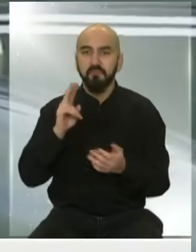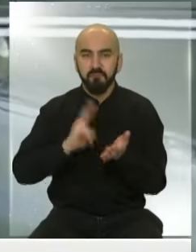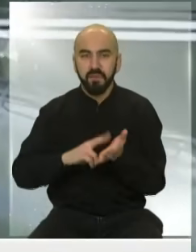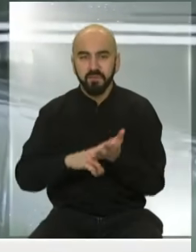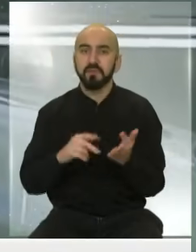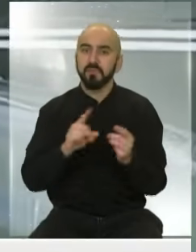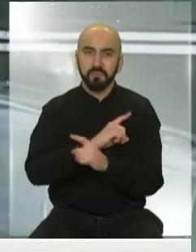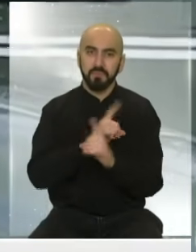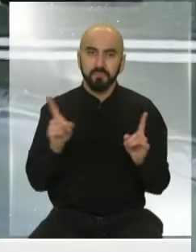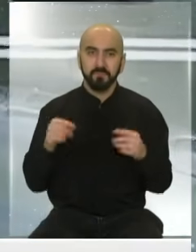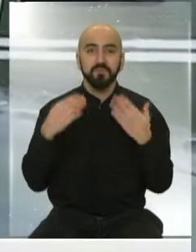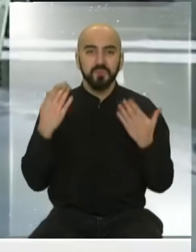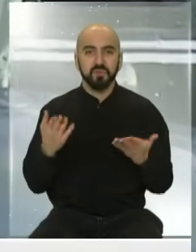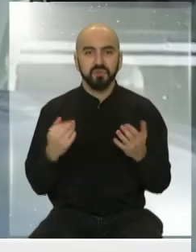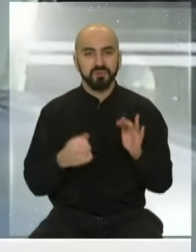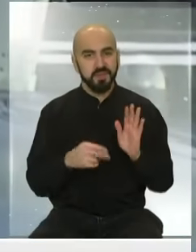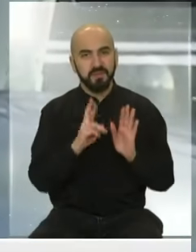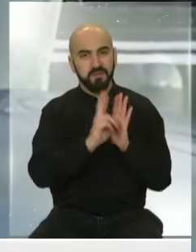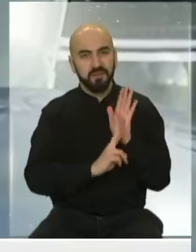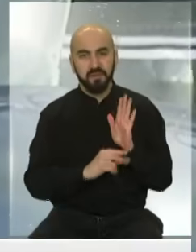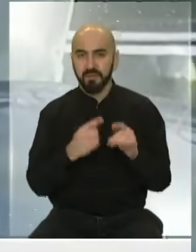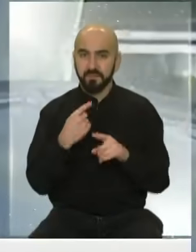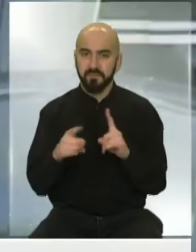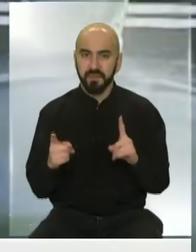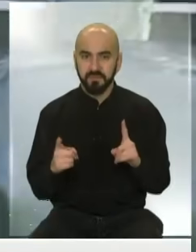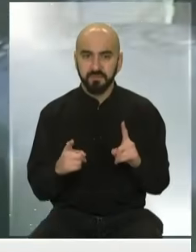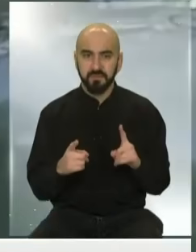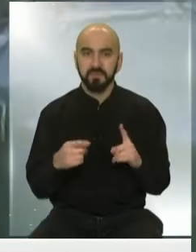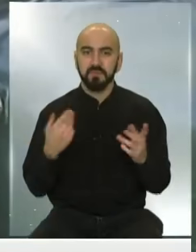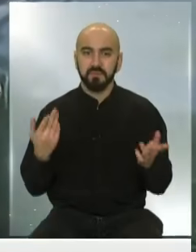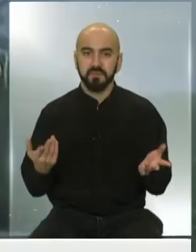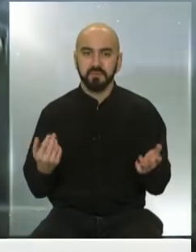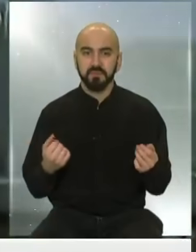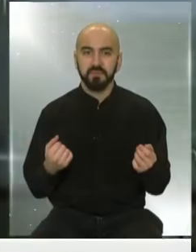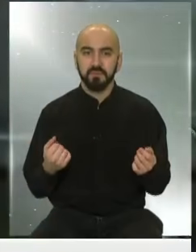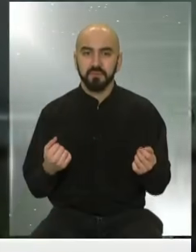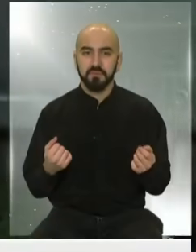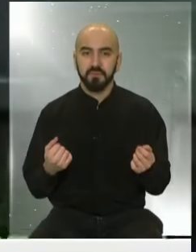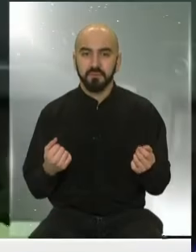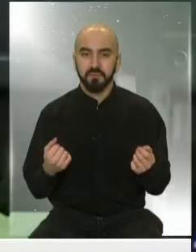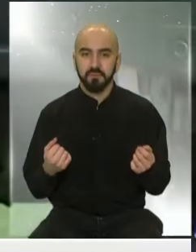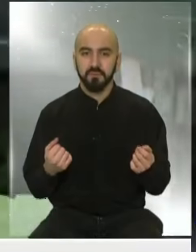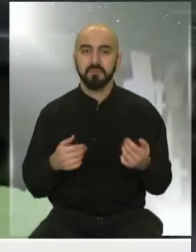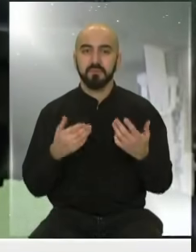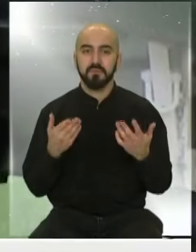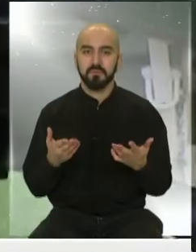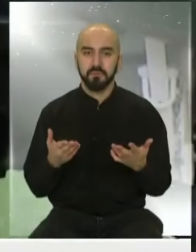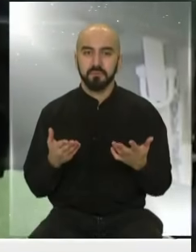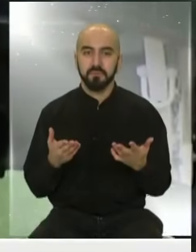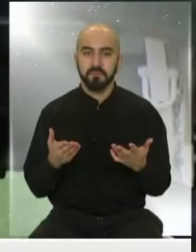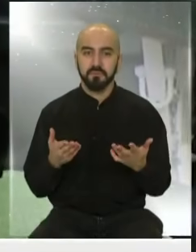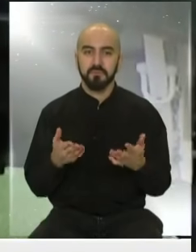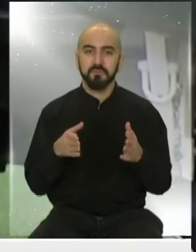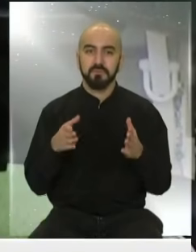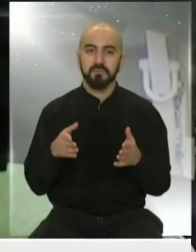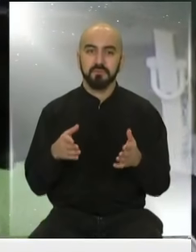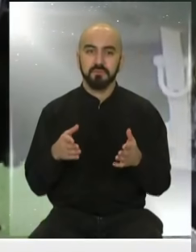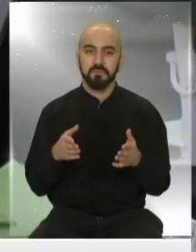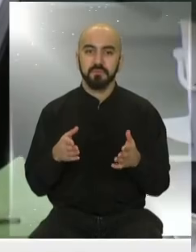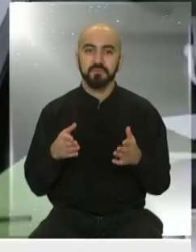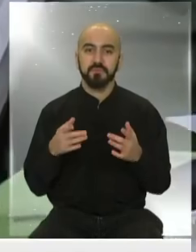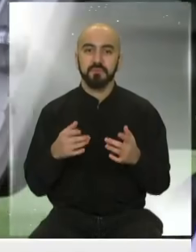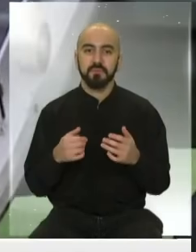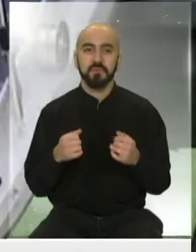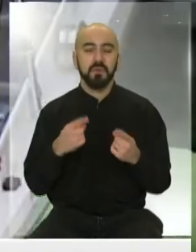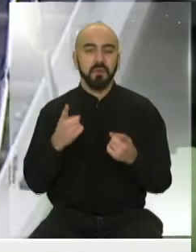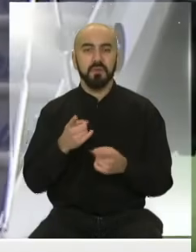una política diferente que la de Twitter. Ellos también se quieren desmarcar de alguna manera Facebook de Twitter. Sí, y han acusado a Mark Zuckerberg de